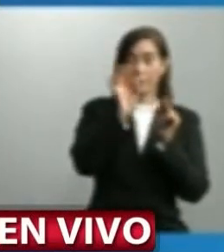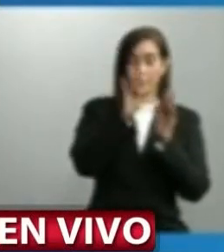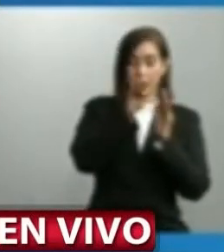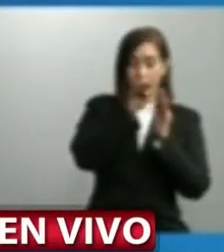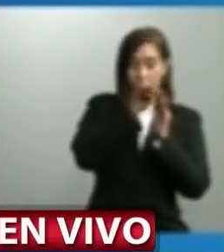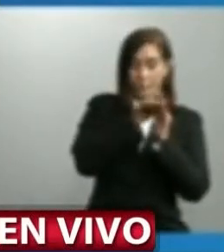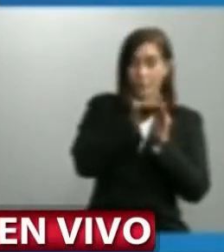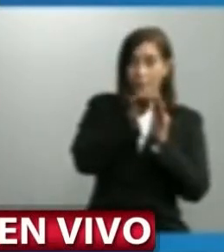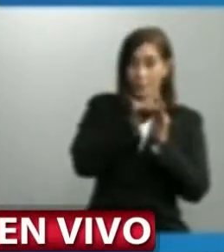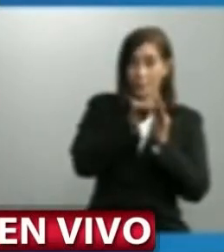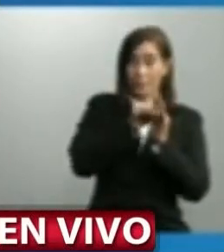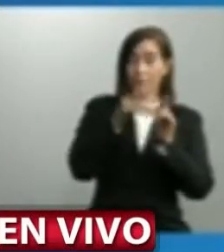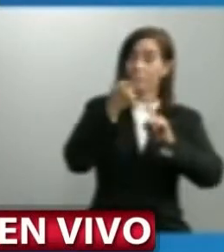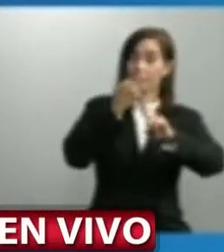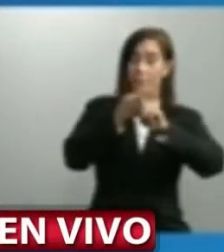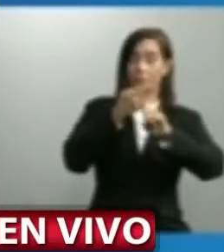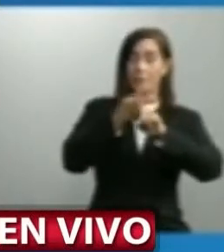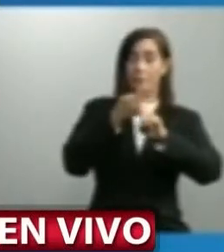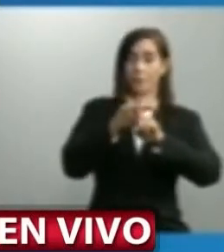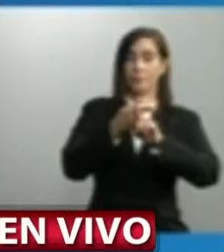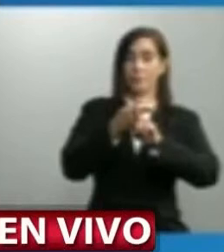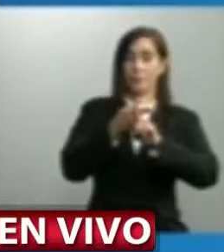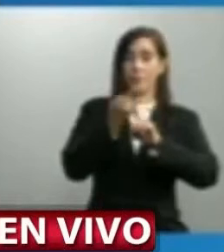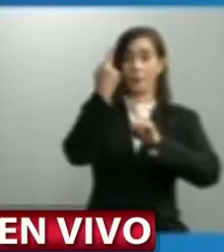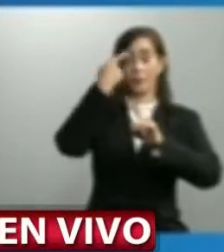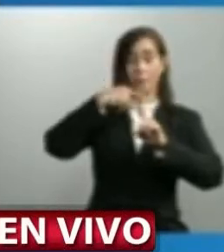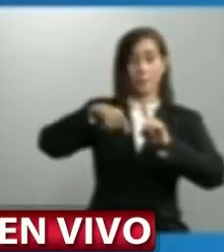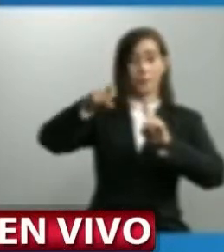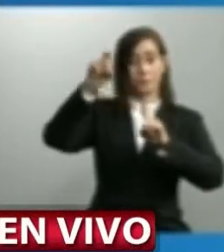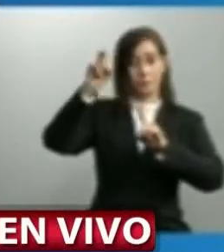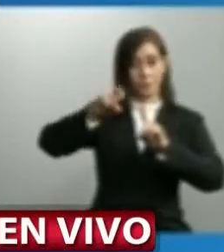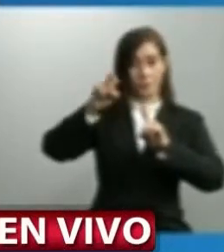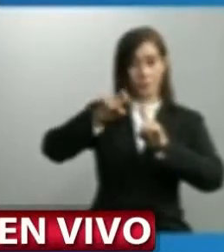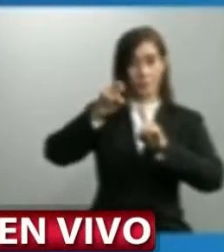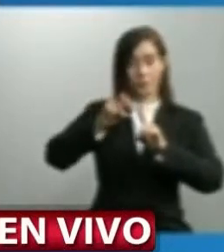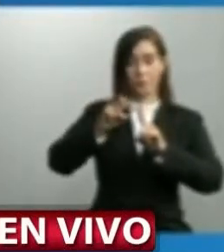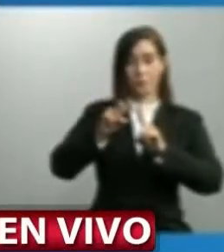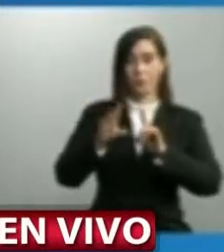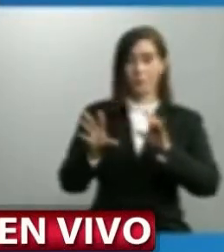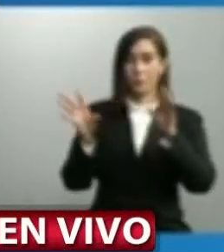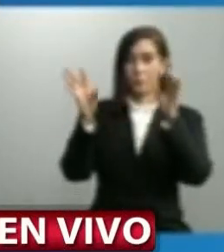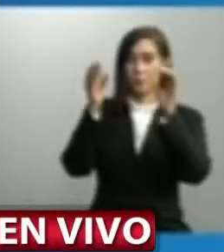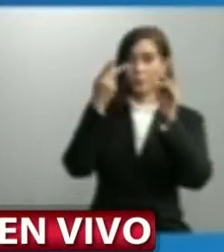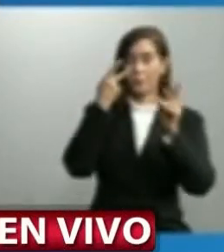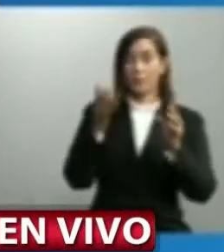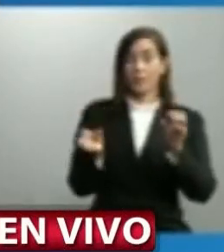la baja de la positividad, pero todavía no muy